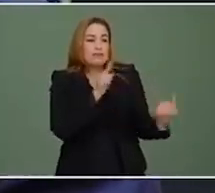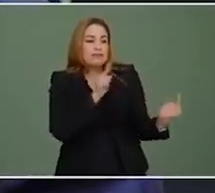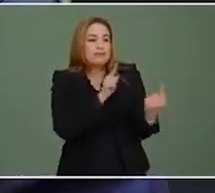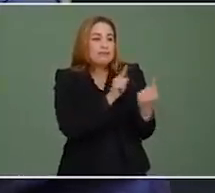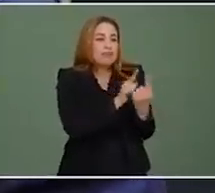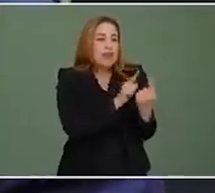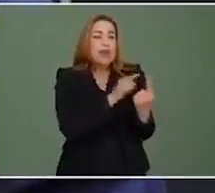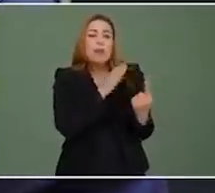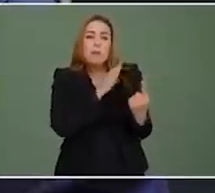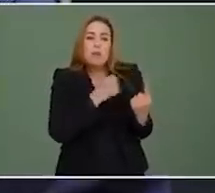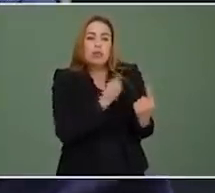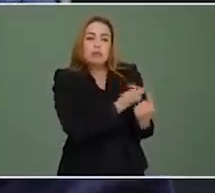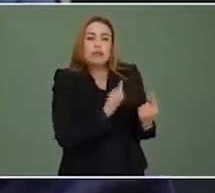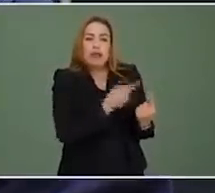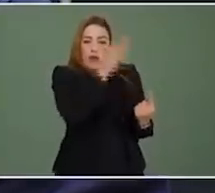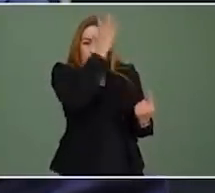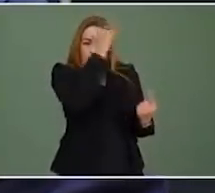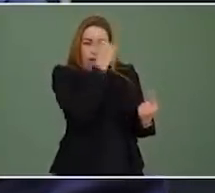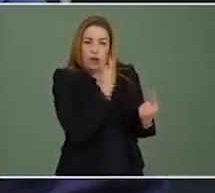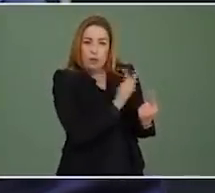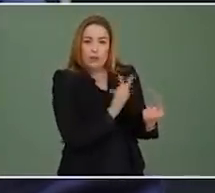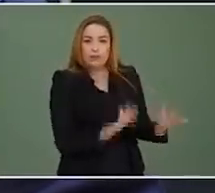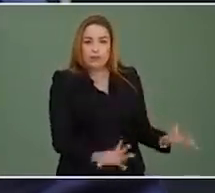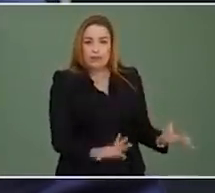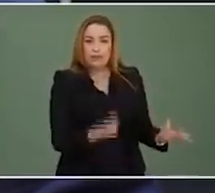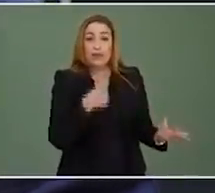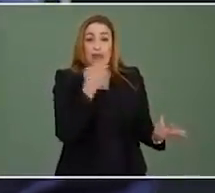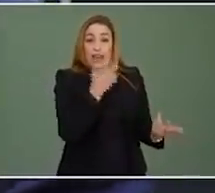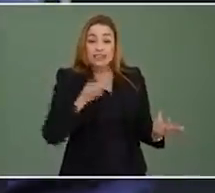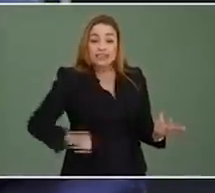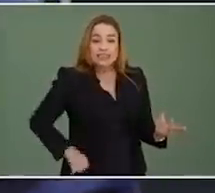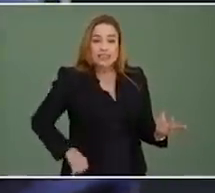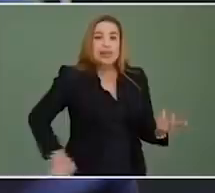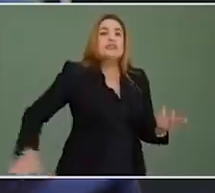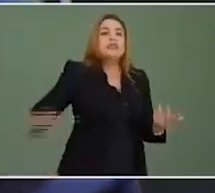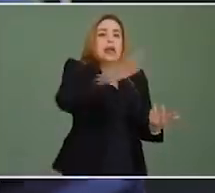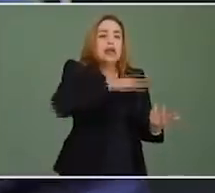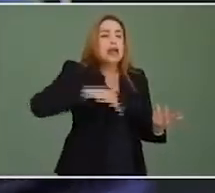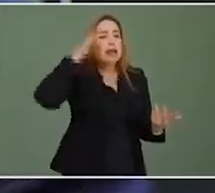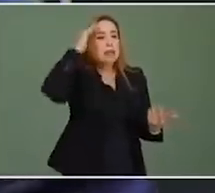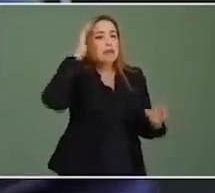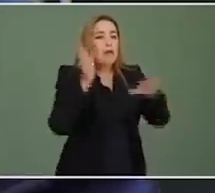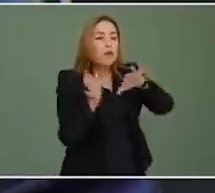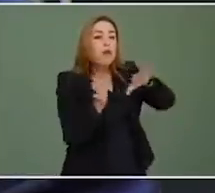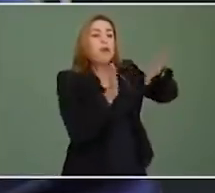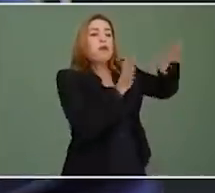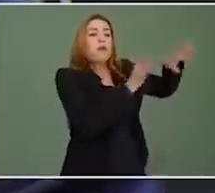pues es el interés general en este caso ojalá